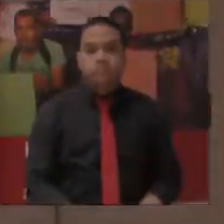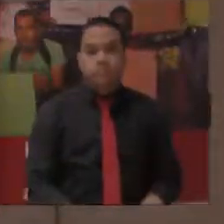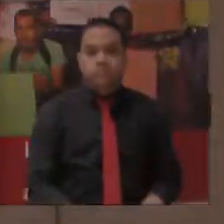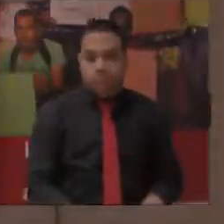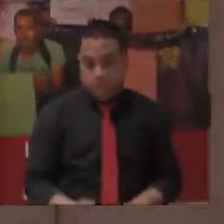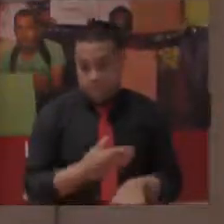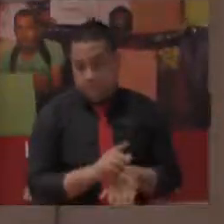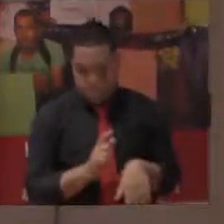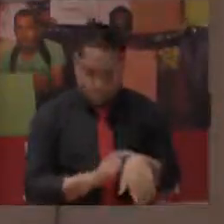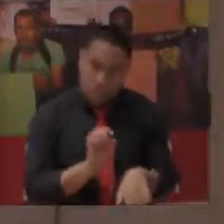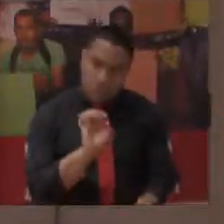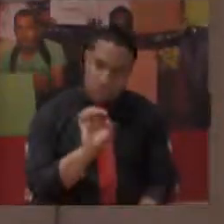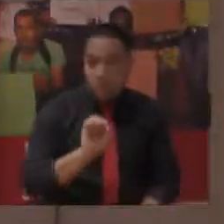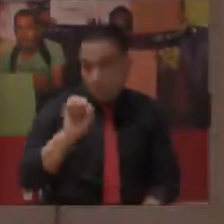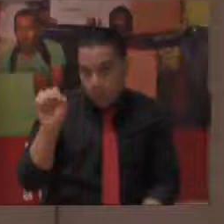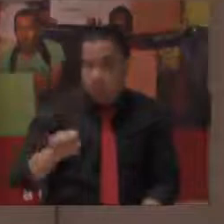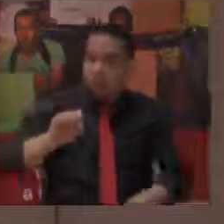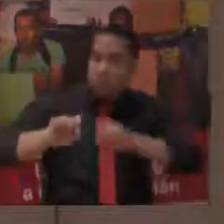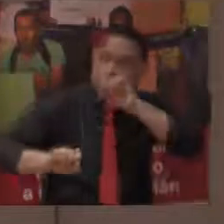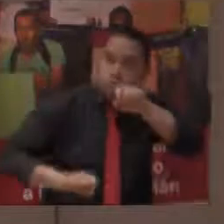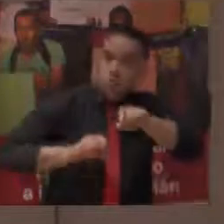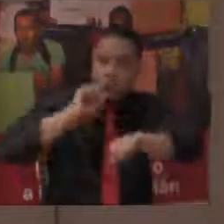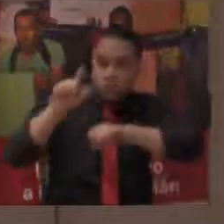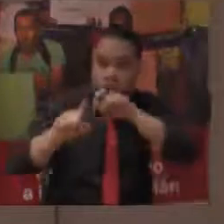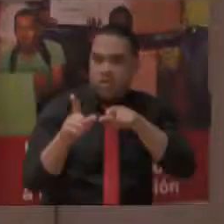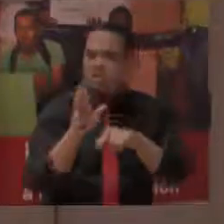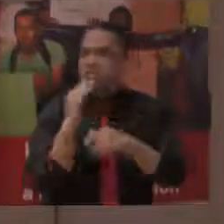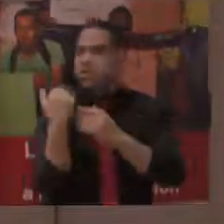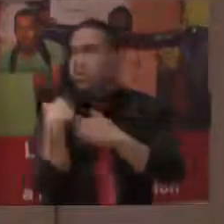momento y tiempo a los